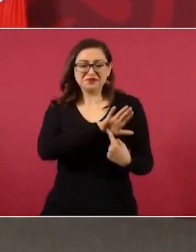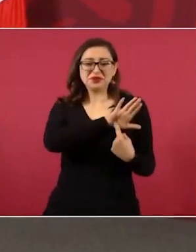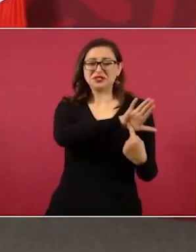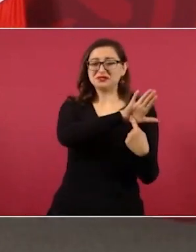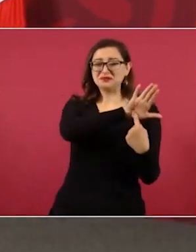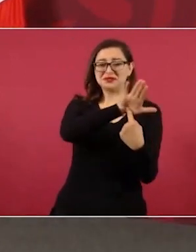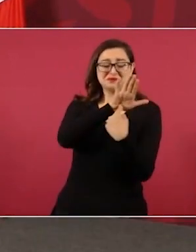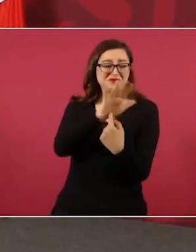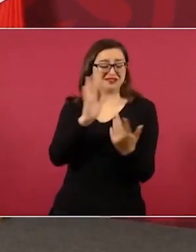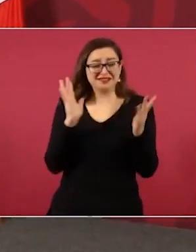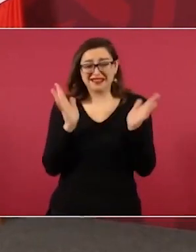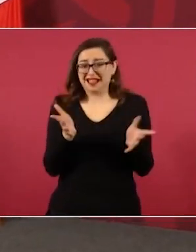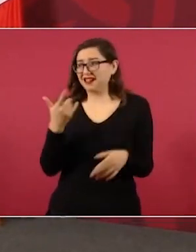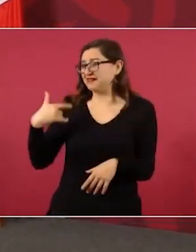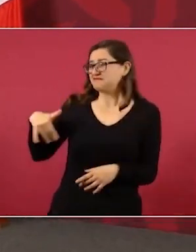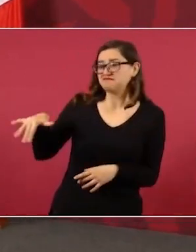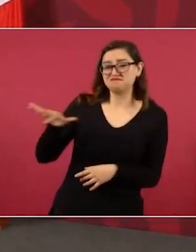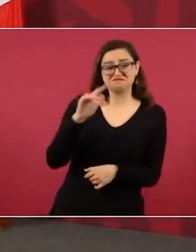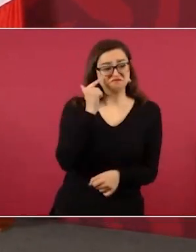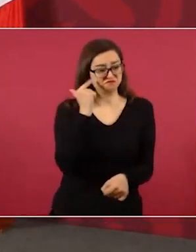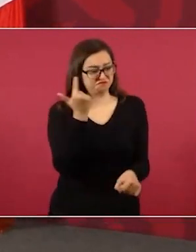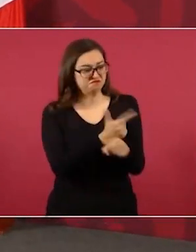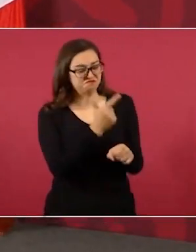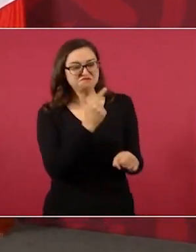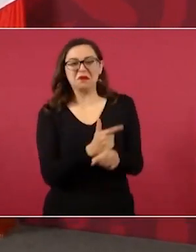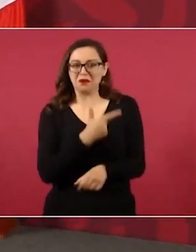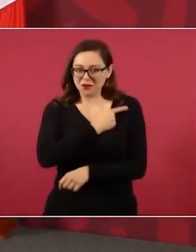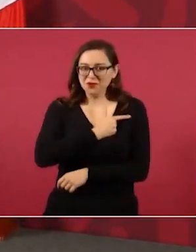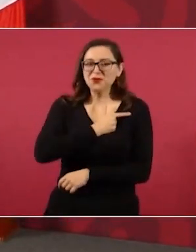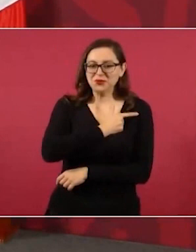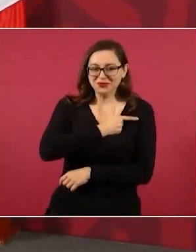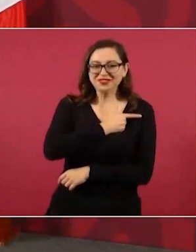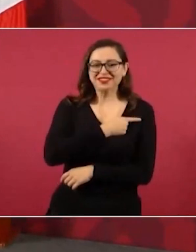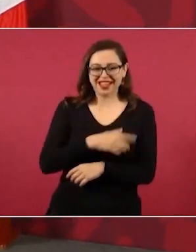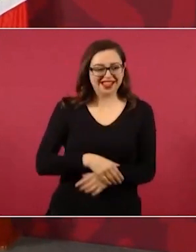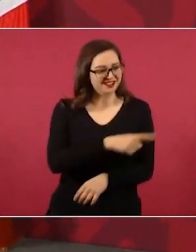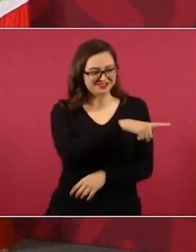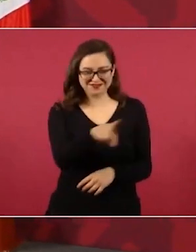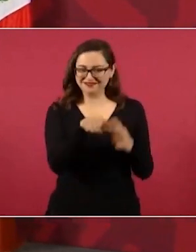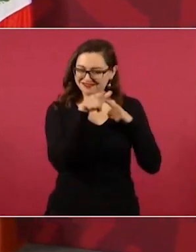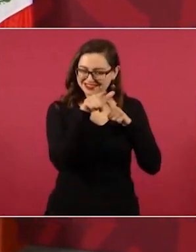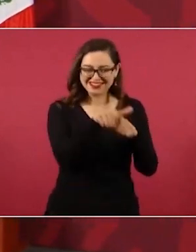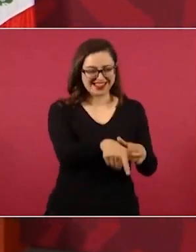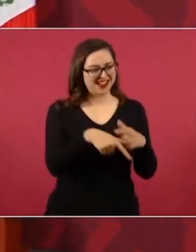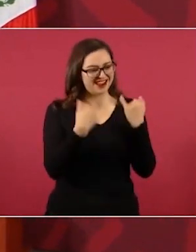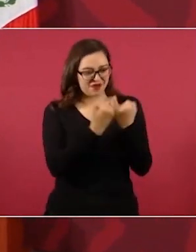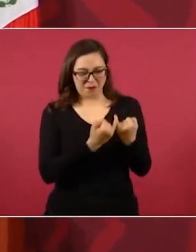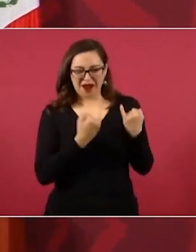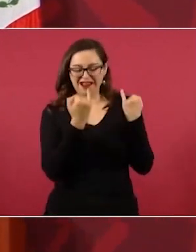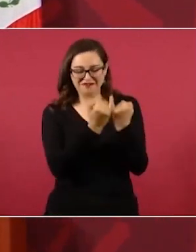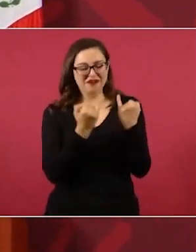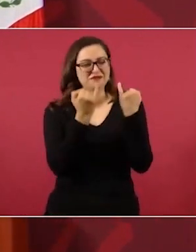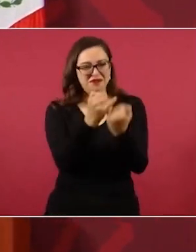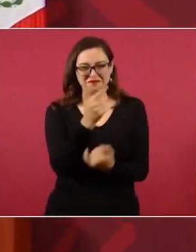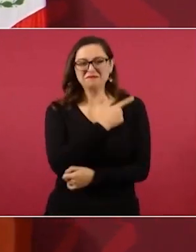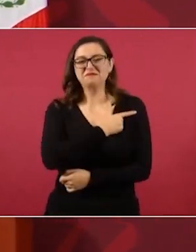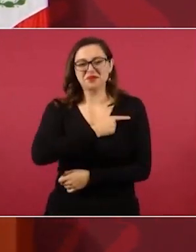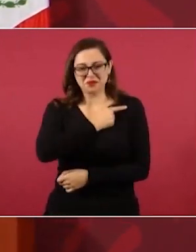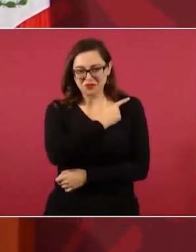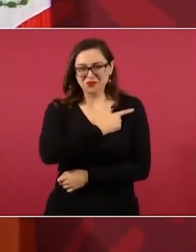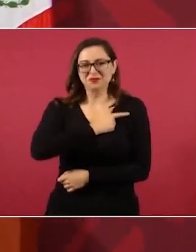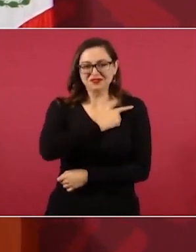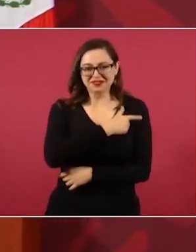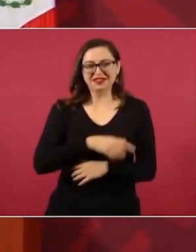advertir esa frase nos lleva a pensar en lo que puede significar en el